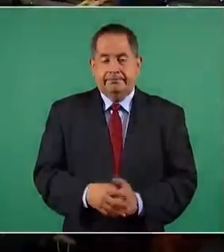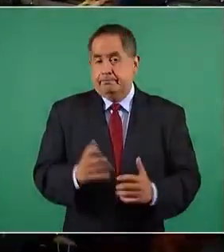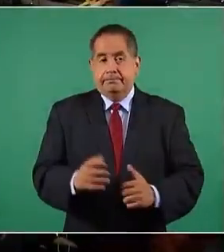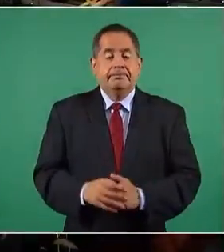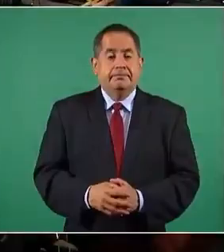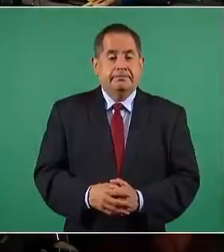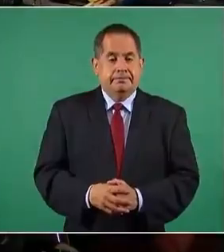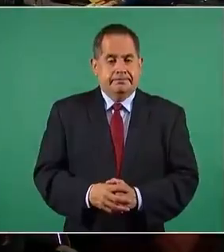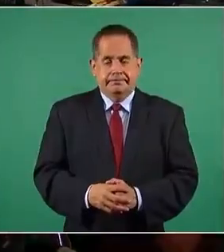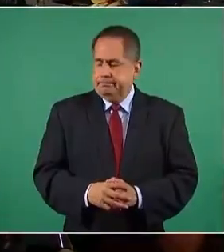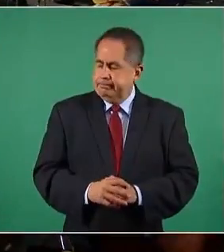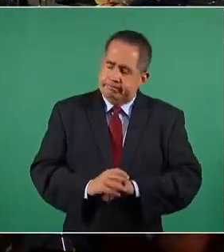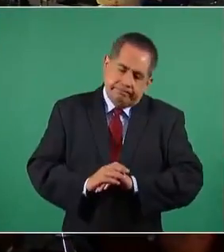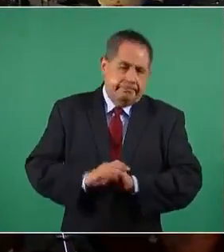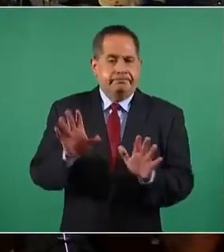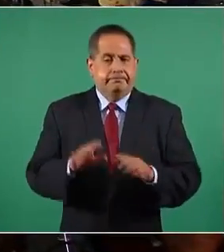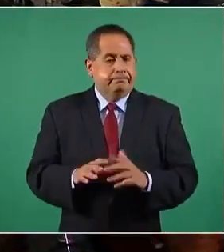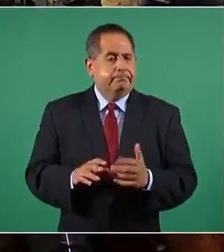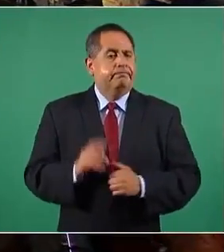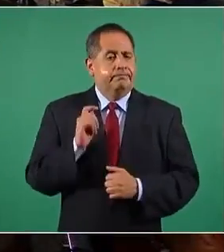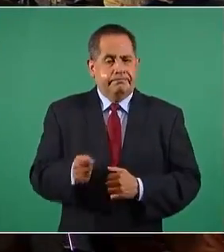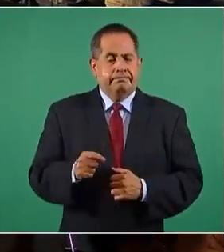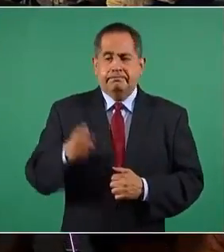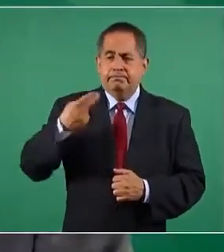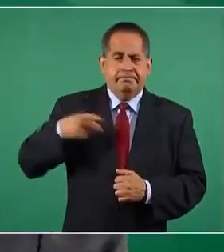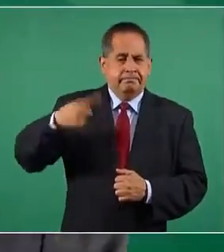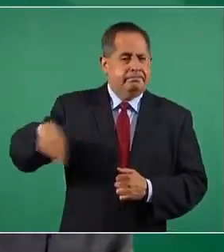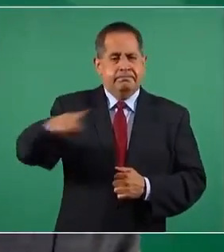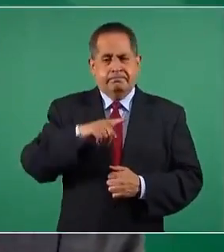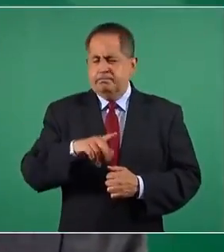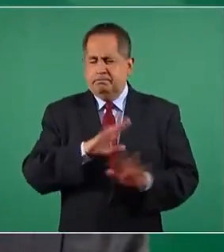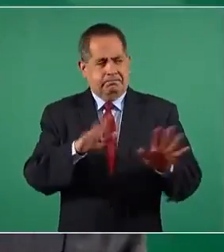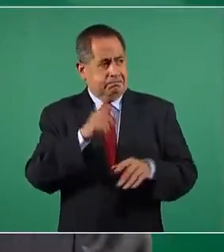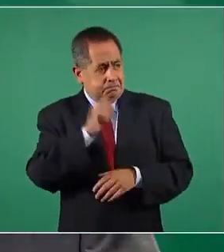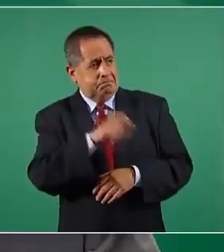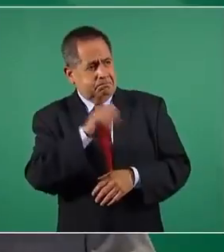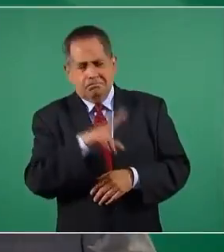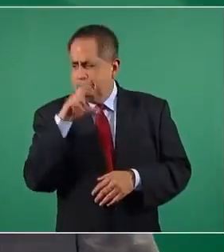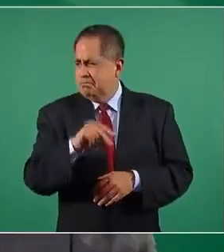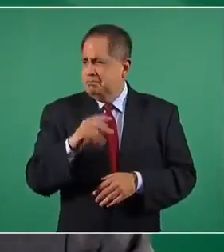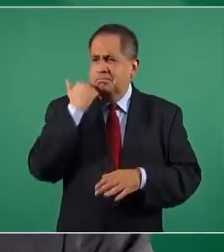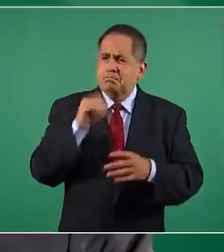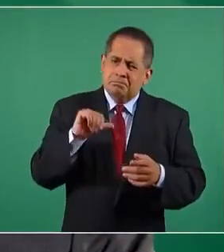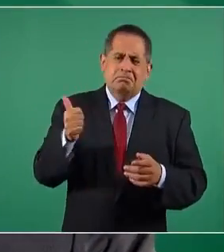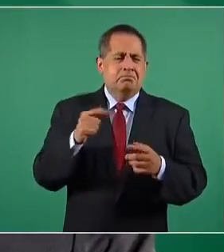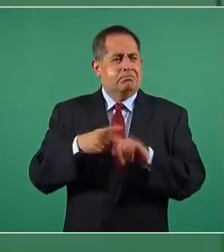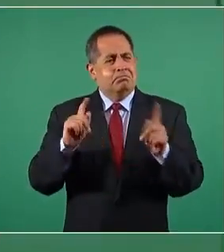Entonces, ya la gente quiere otra cosa. Y lo demostraron el